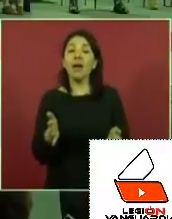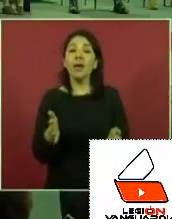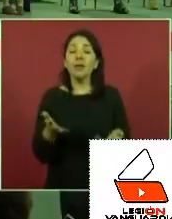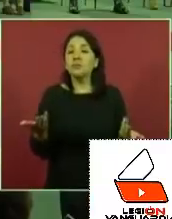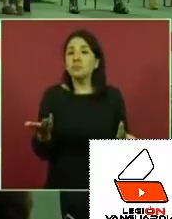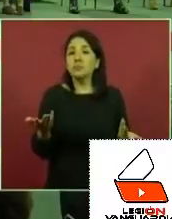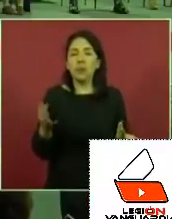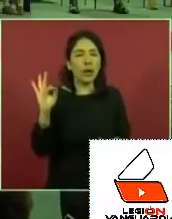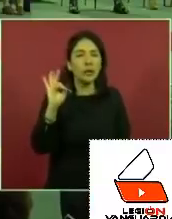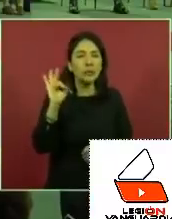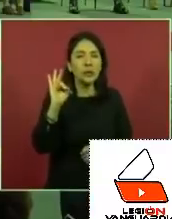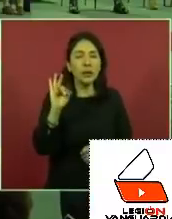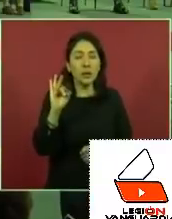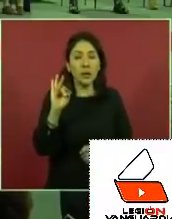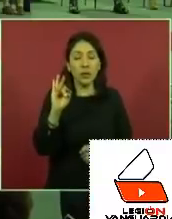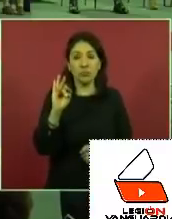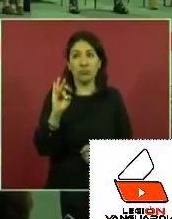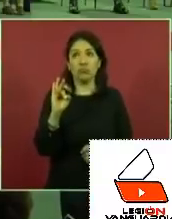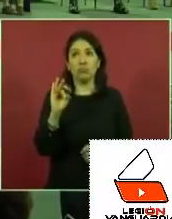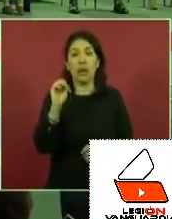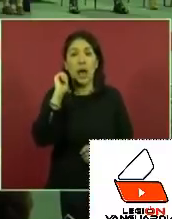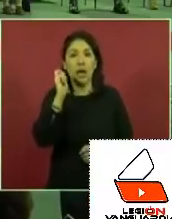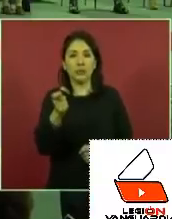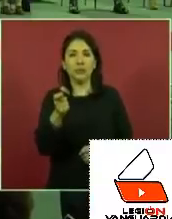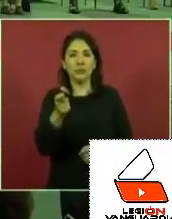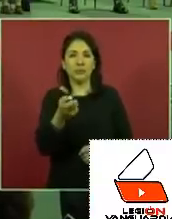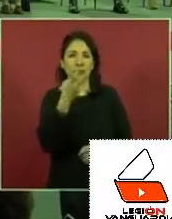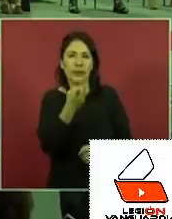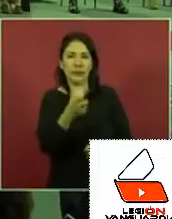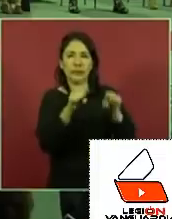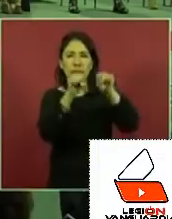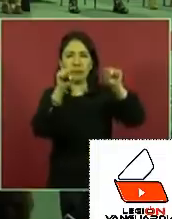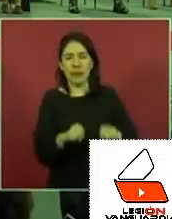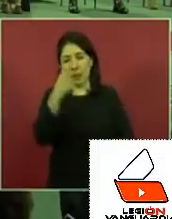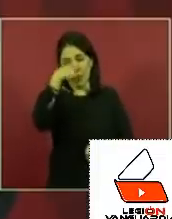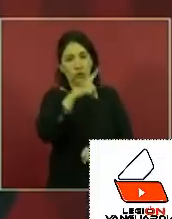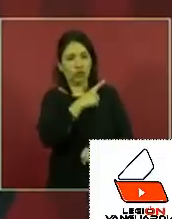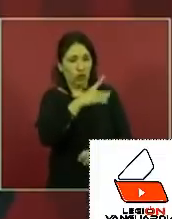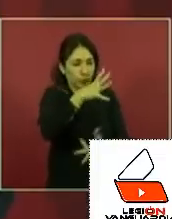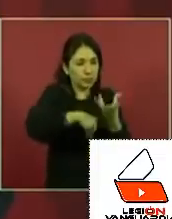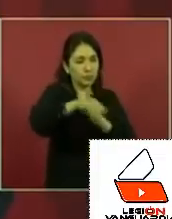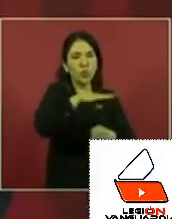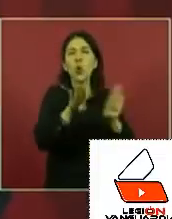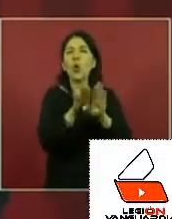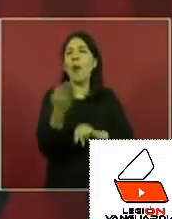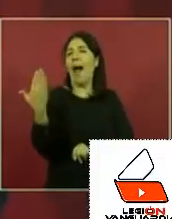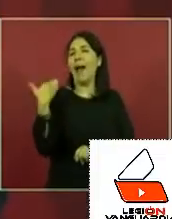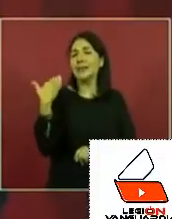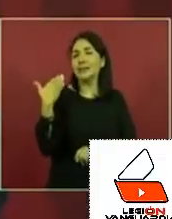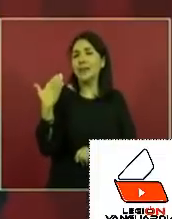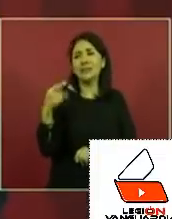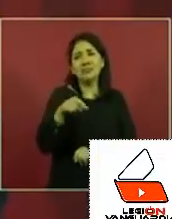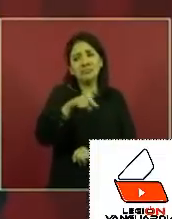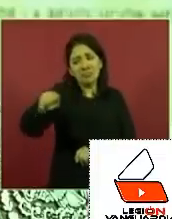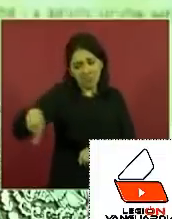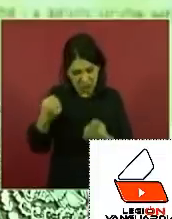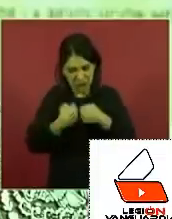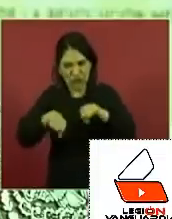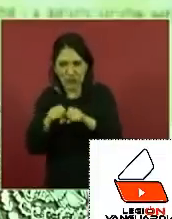Si estamos en el sistema De autoabasto que existía No pagamos